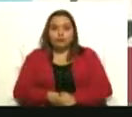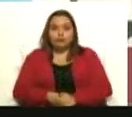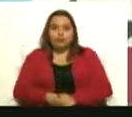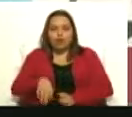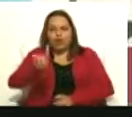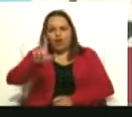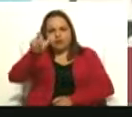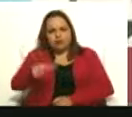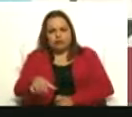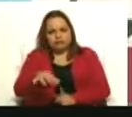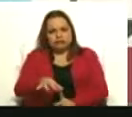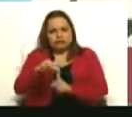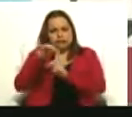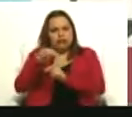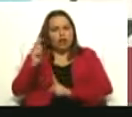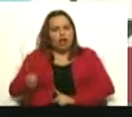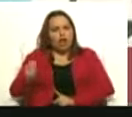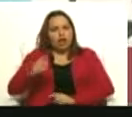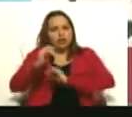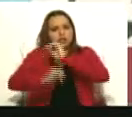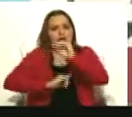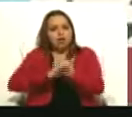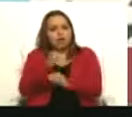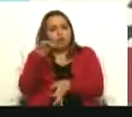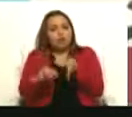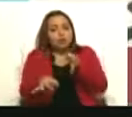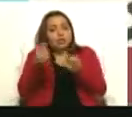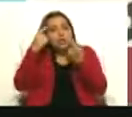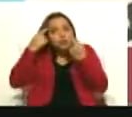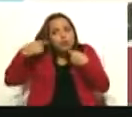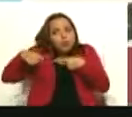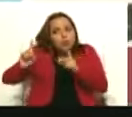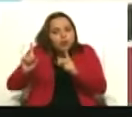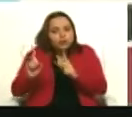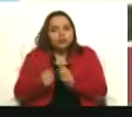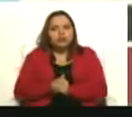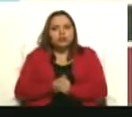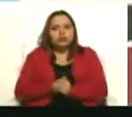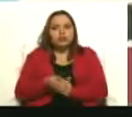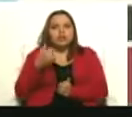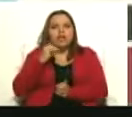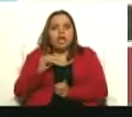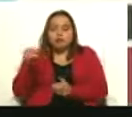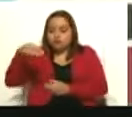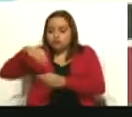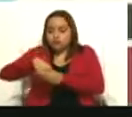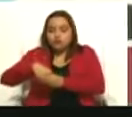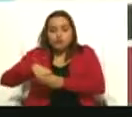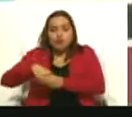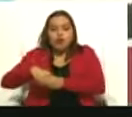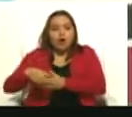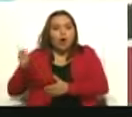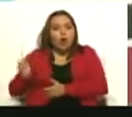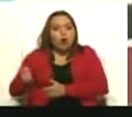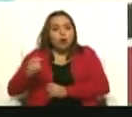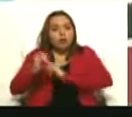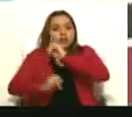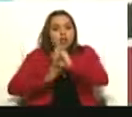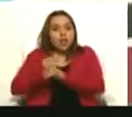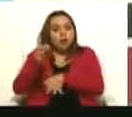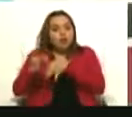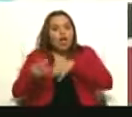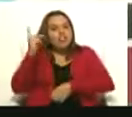electos a esa Corte Internacional de Justicia, que se supone un magistrado que está en la Corte Internacional de Justicia debe ser el